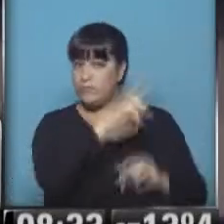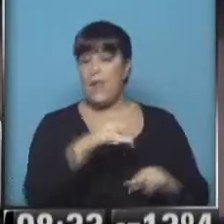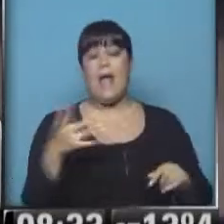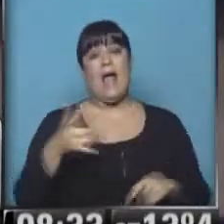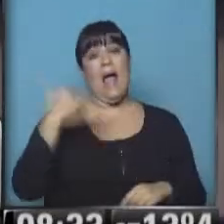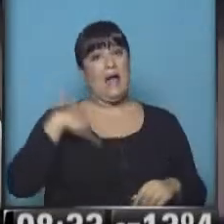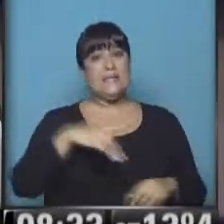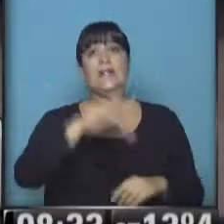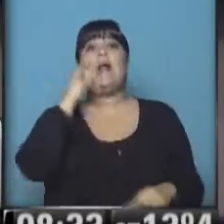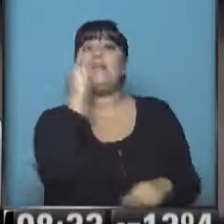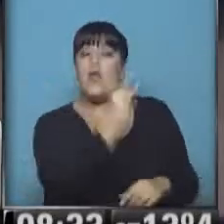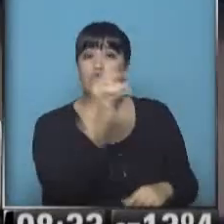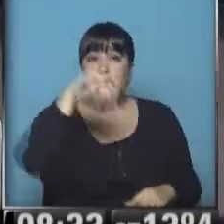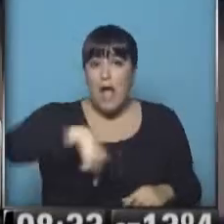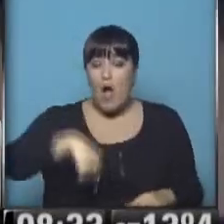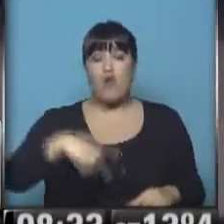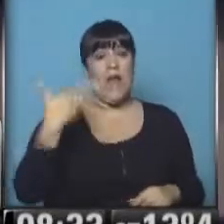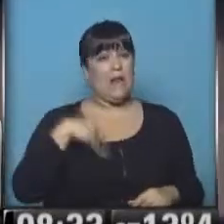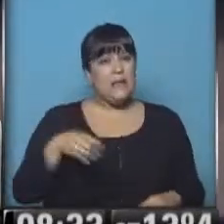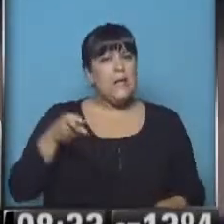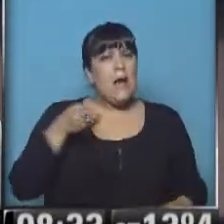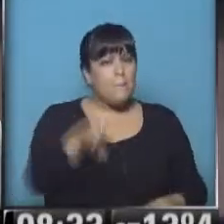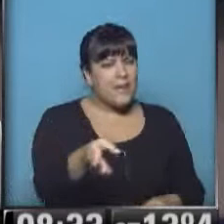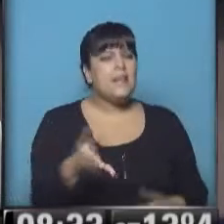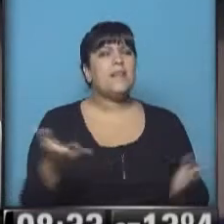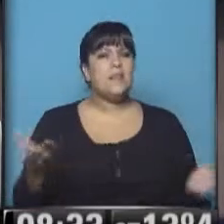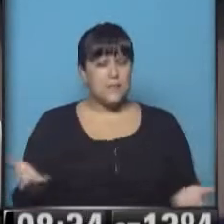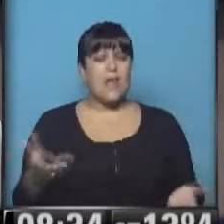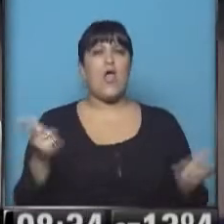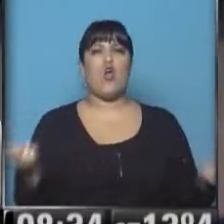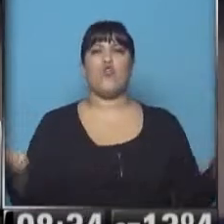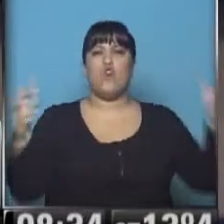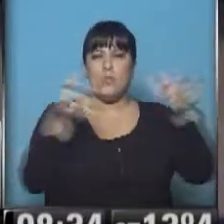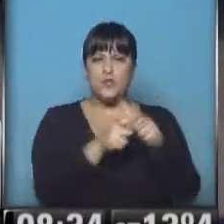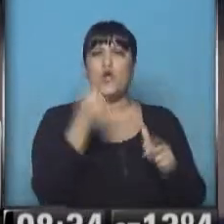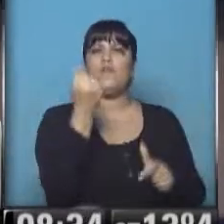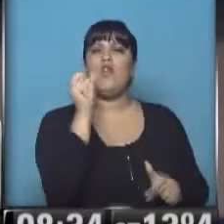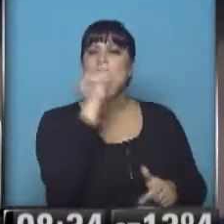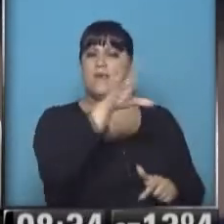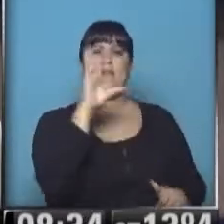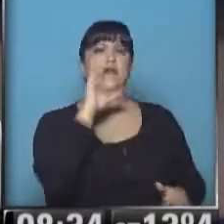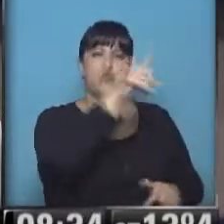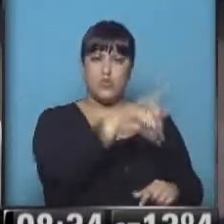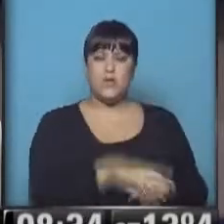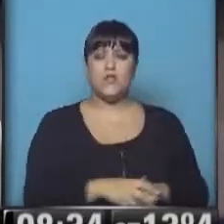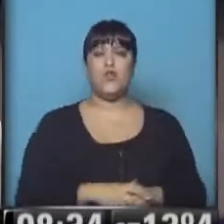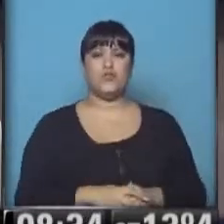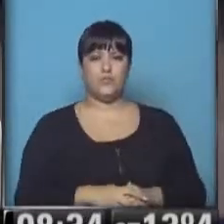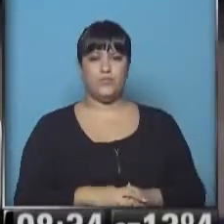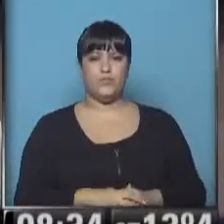o por lo menos en este momento está pidiendo detalles ante la comisión de valores de eeuu la security